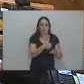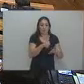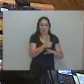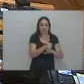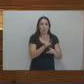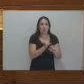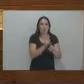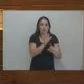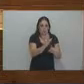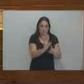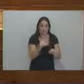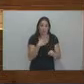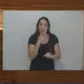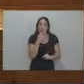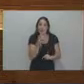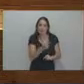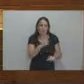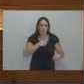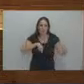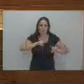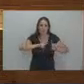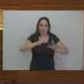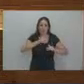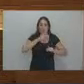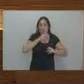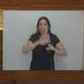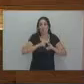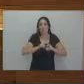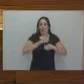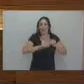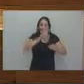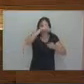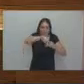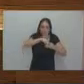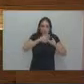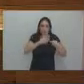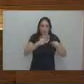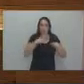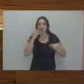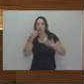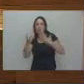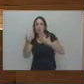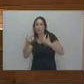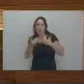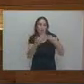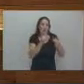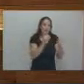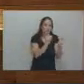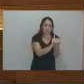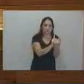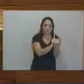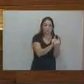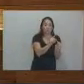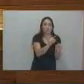Sí, y le dije que no tendríamos problema ninguno, porque, insisto, la política se hace aquí en Asturias. Yo no hablo con Rajoy, yo hablo con usted. Ustedes se negaron a tener una